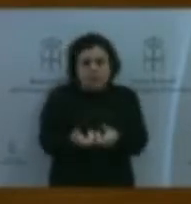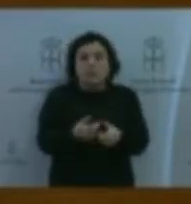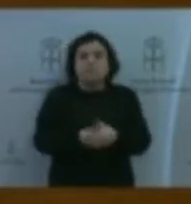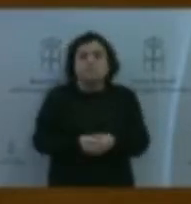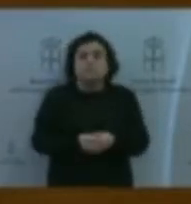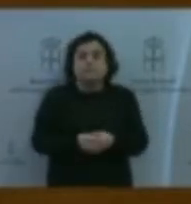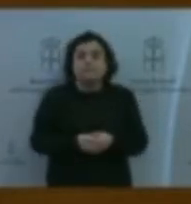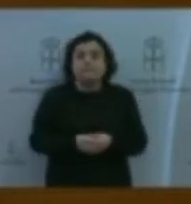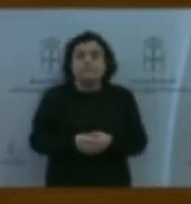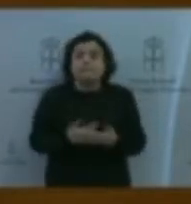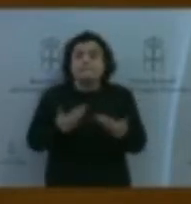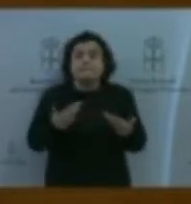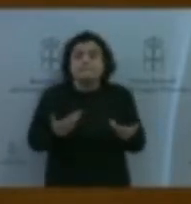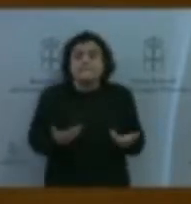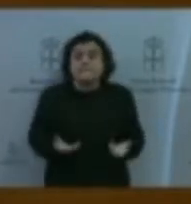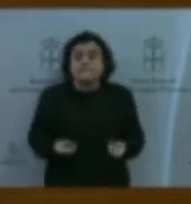quería dejarlo claro.